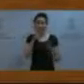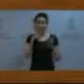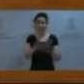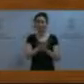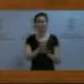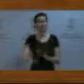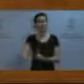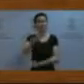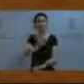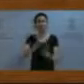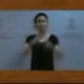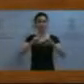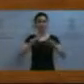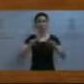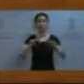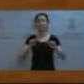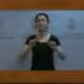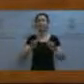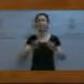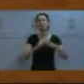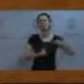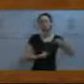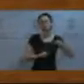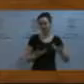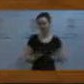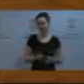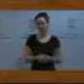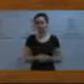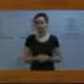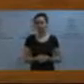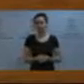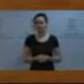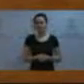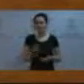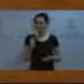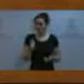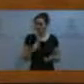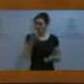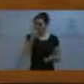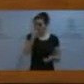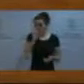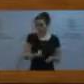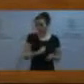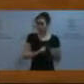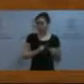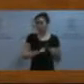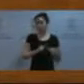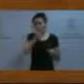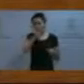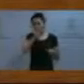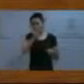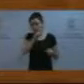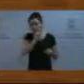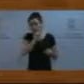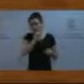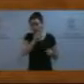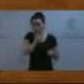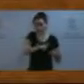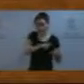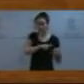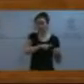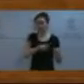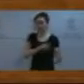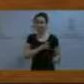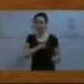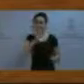asturiana, dos simples detalles, de unos que sí son sospechosos de ser del PSOE. El síndico